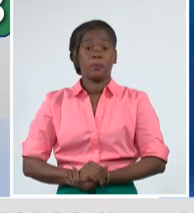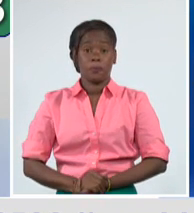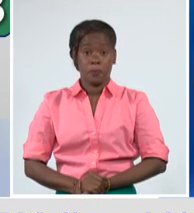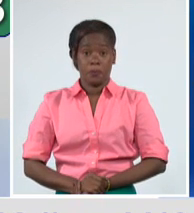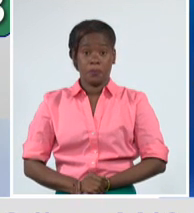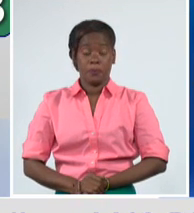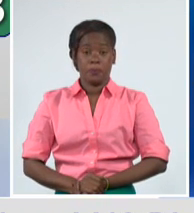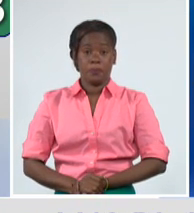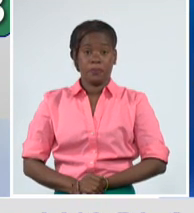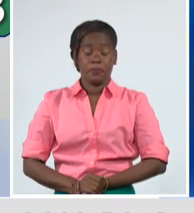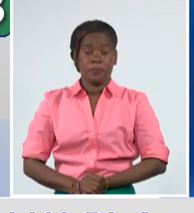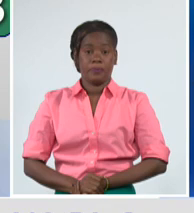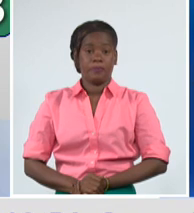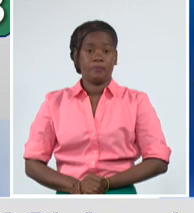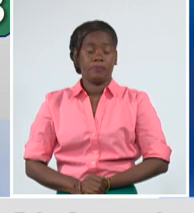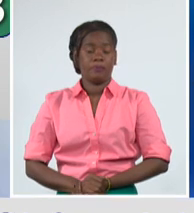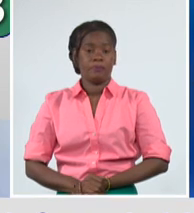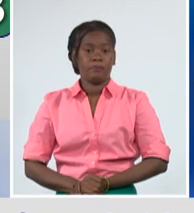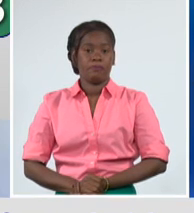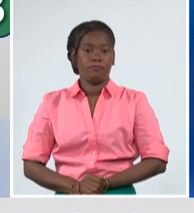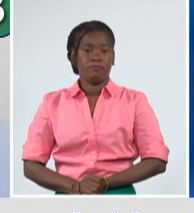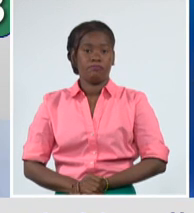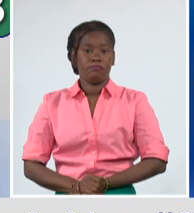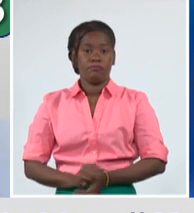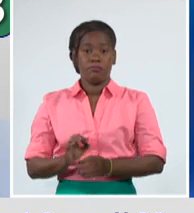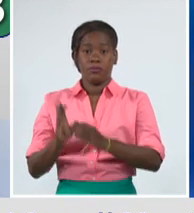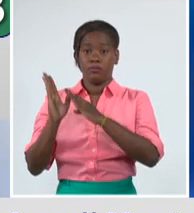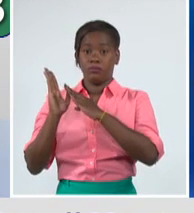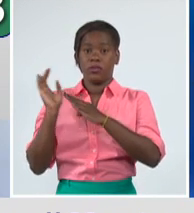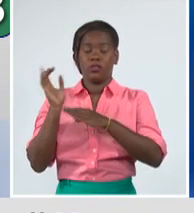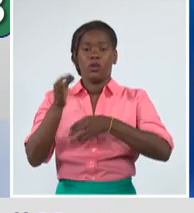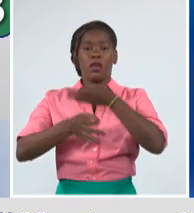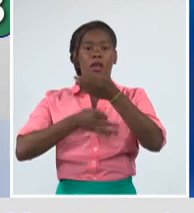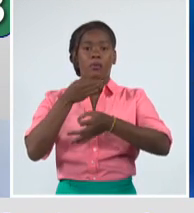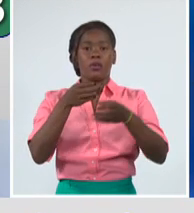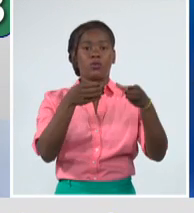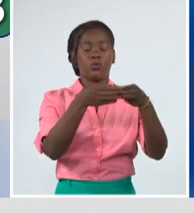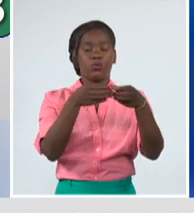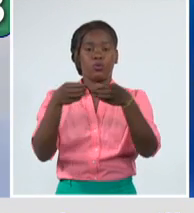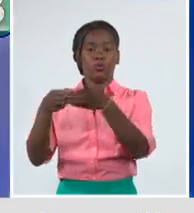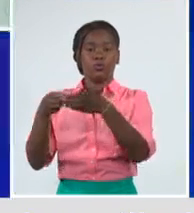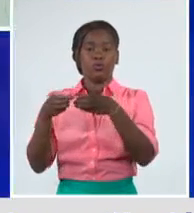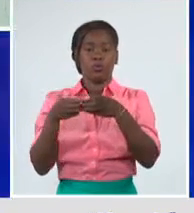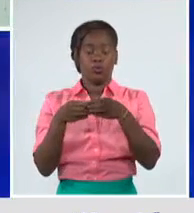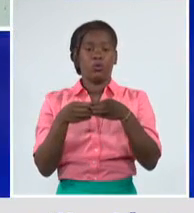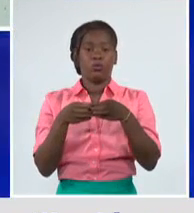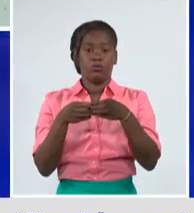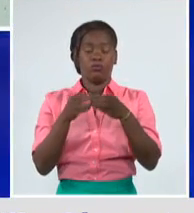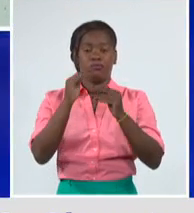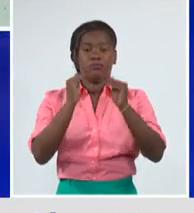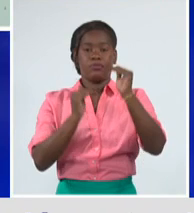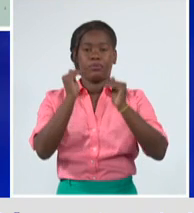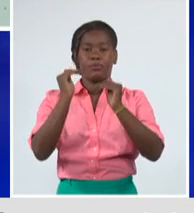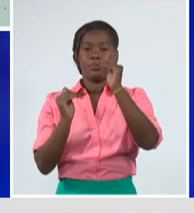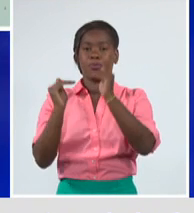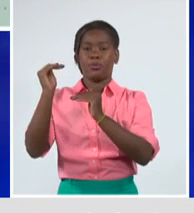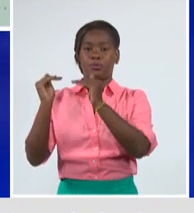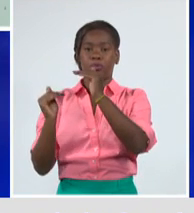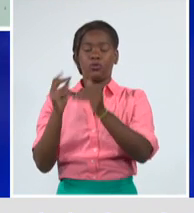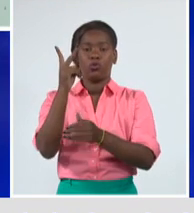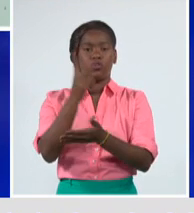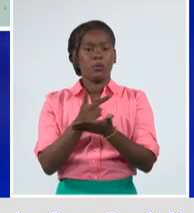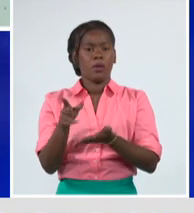diagnosticados. El resumen en el cuadro que tiene los casos pediátricos en los últimos 15 días, donde ya se ve que